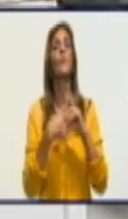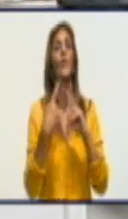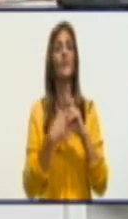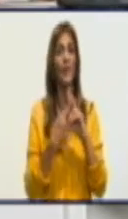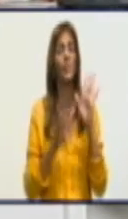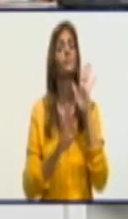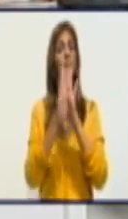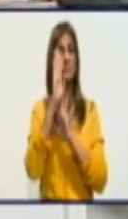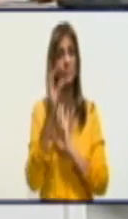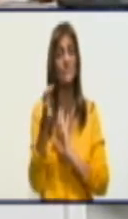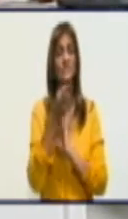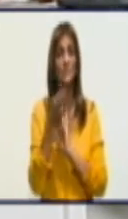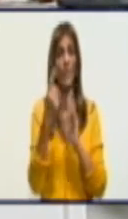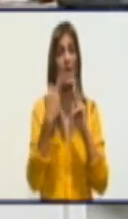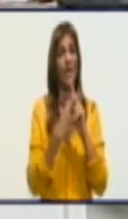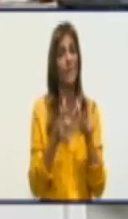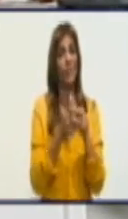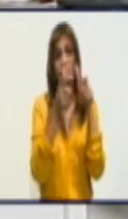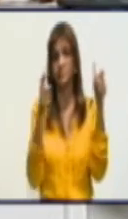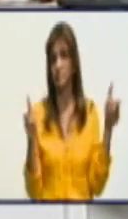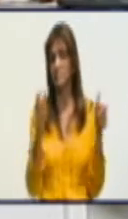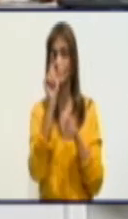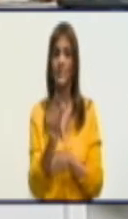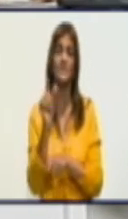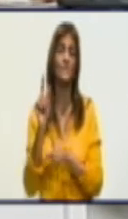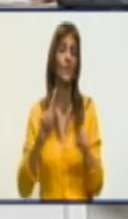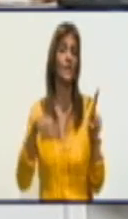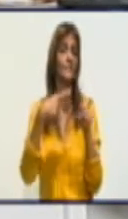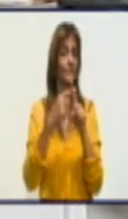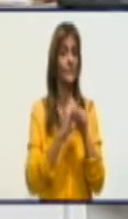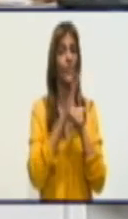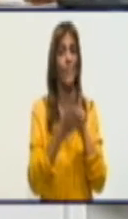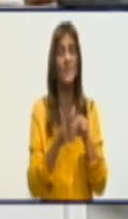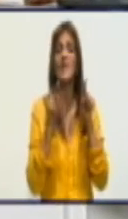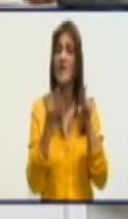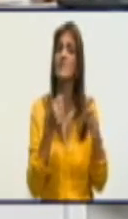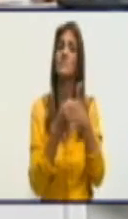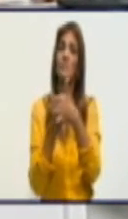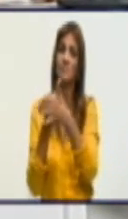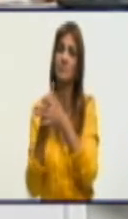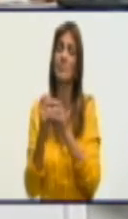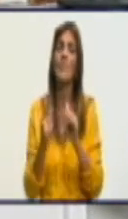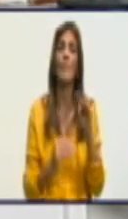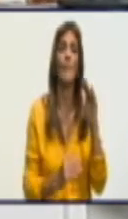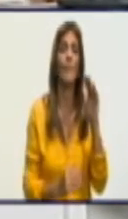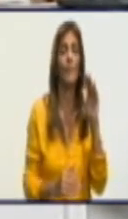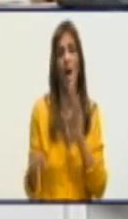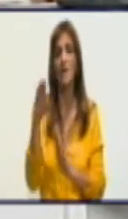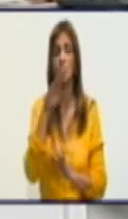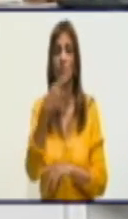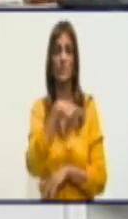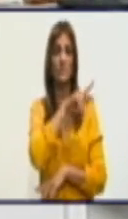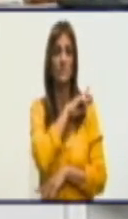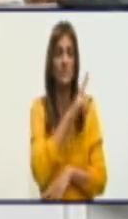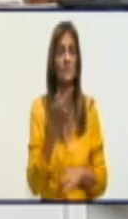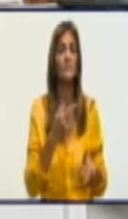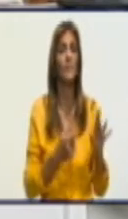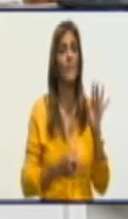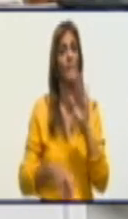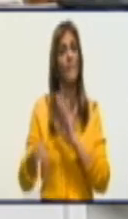de la provincia sigue siendo alta también. Y esto exige de mayor responsabilidad y de mayor compromiso y de mayor